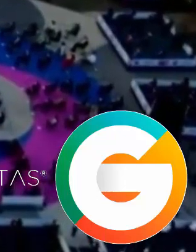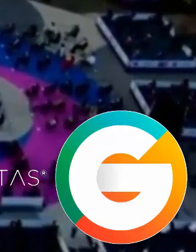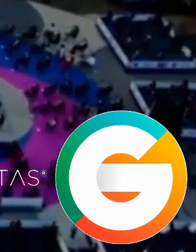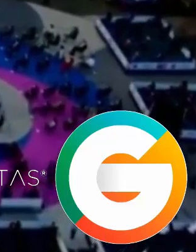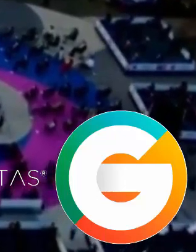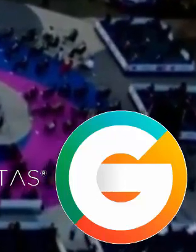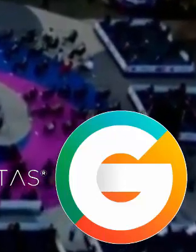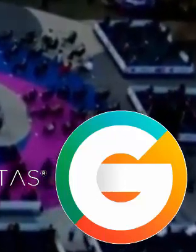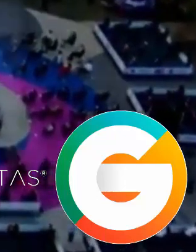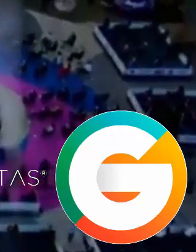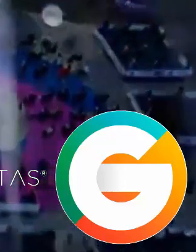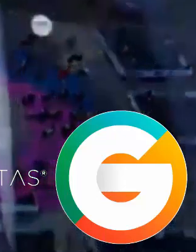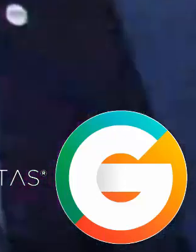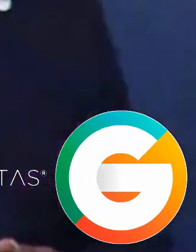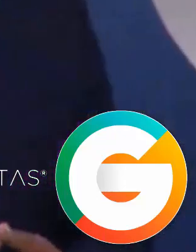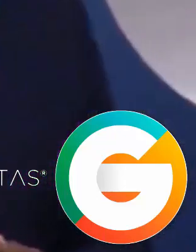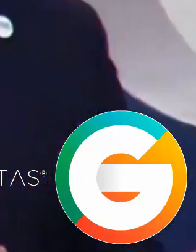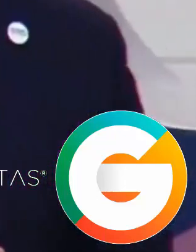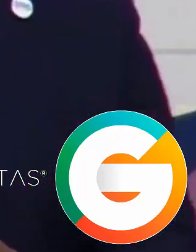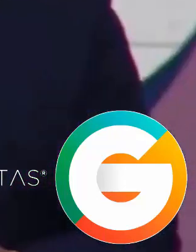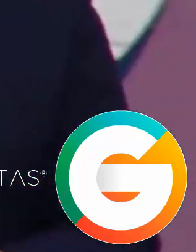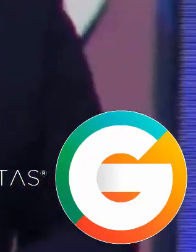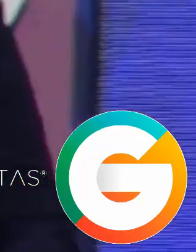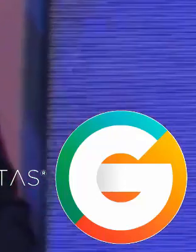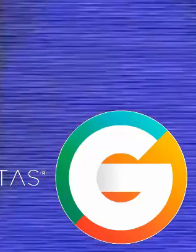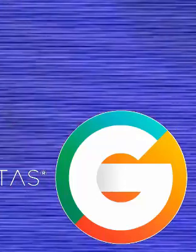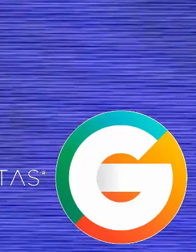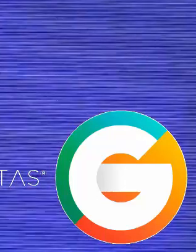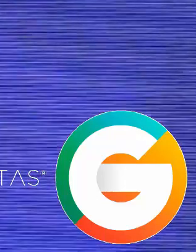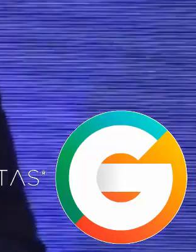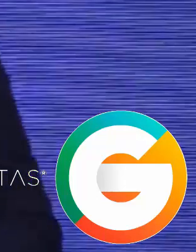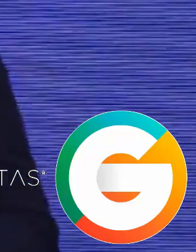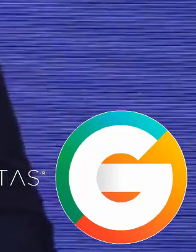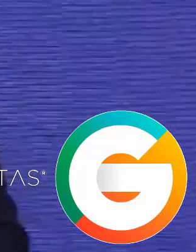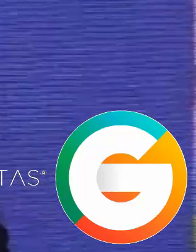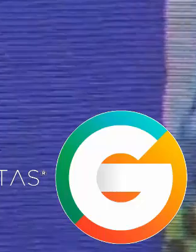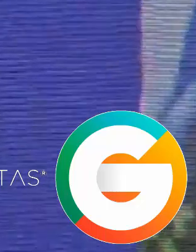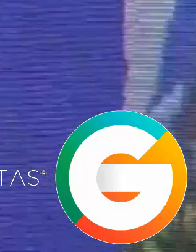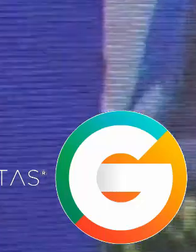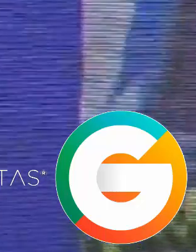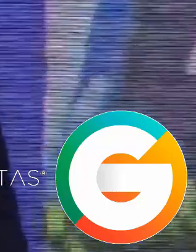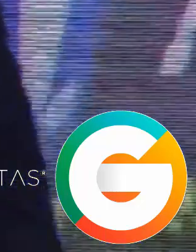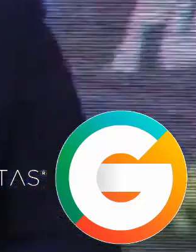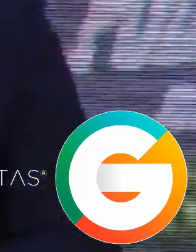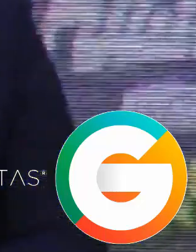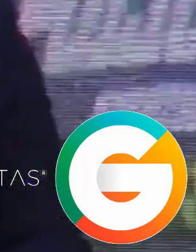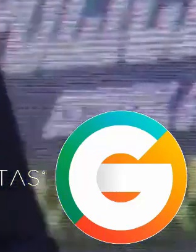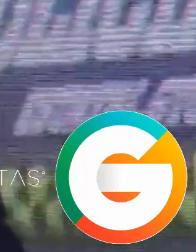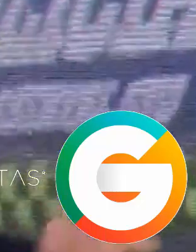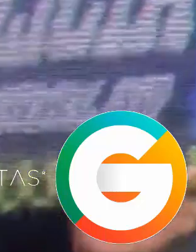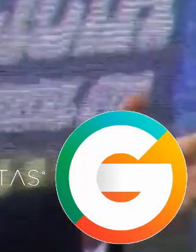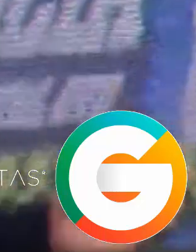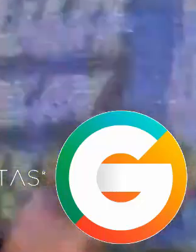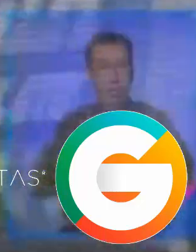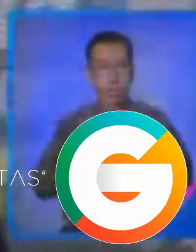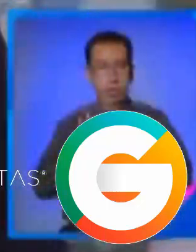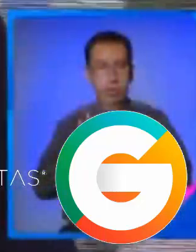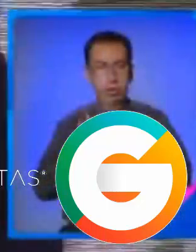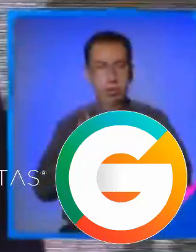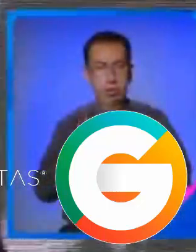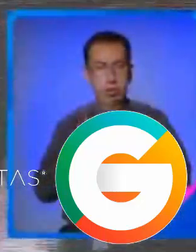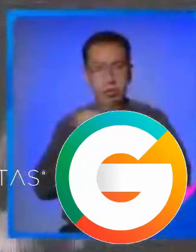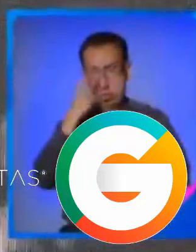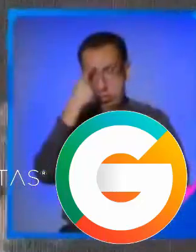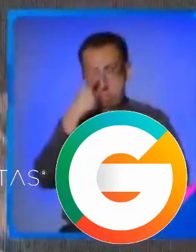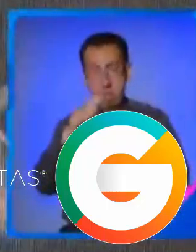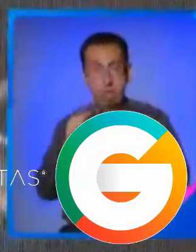Comienzo por un tema que es una prioridad de las y los guanajuatenses. Un tema que ha exigido lo mejor